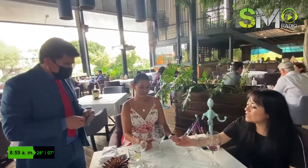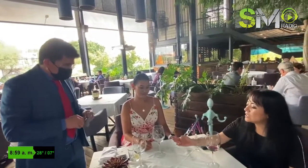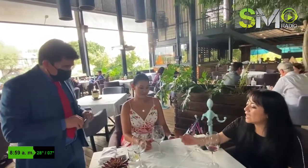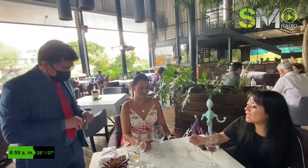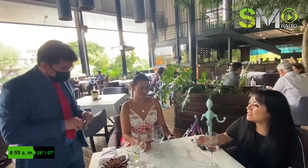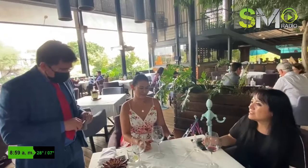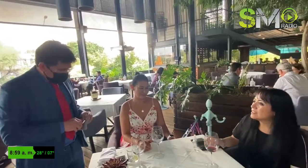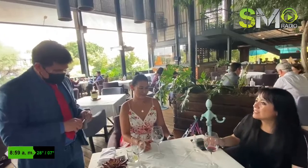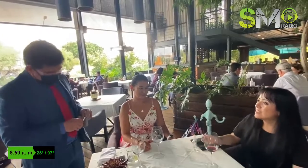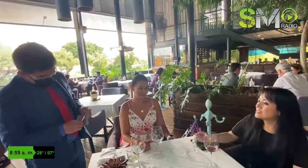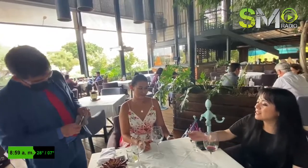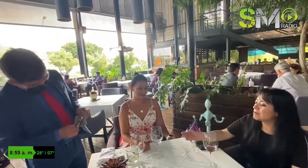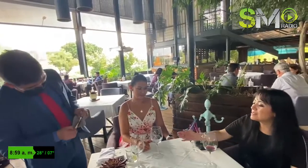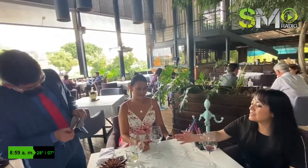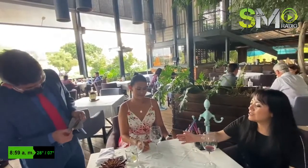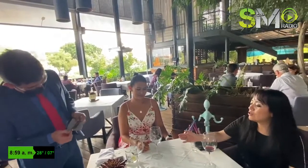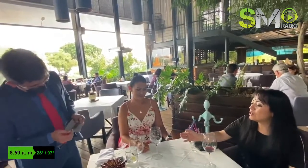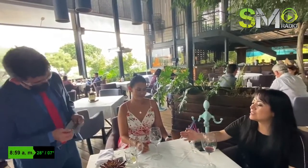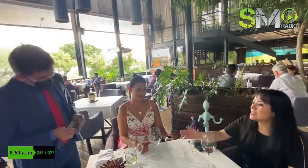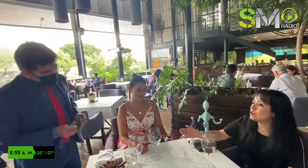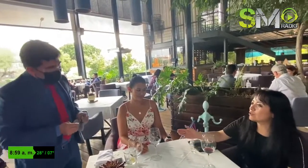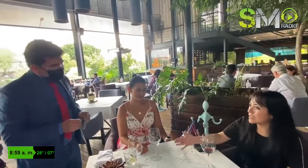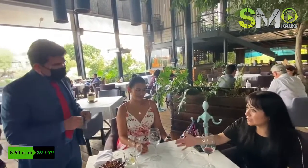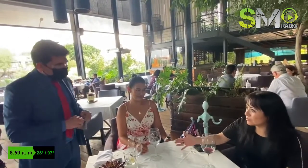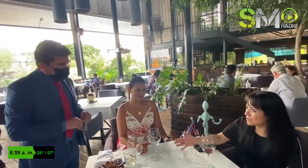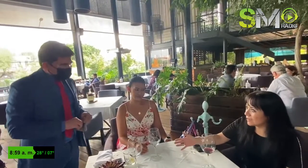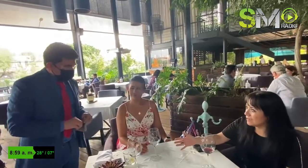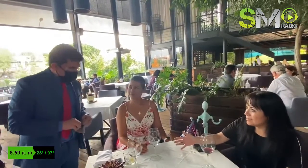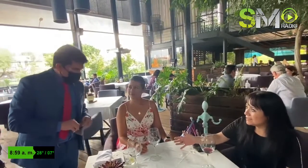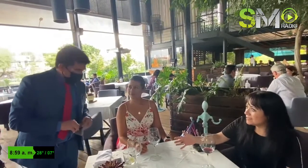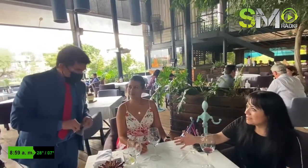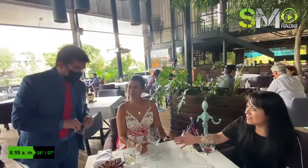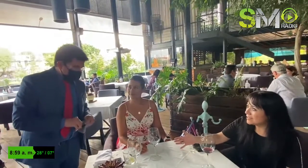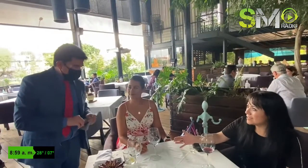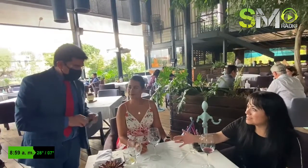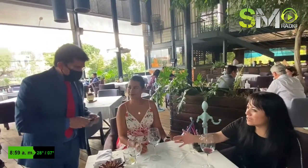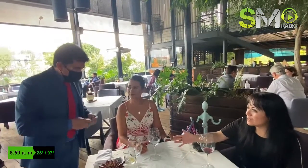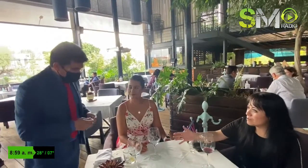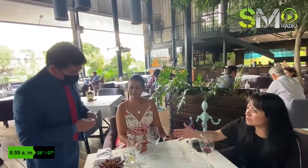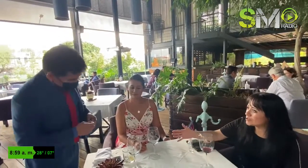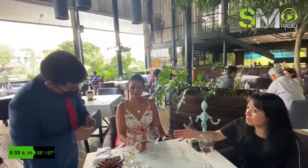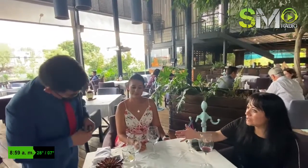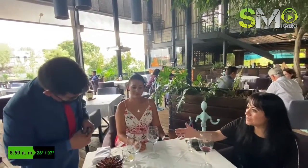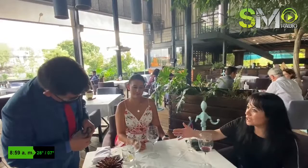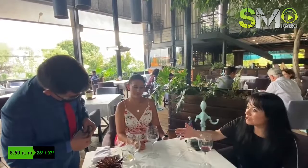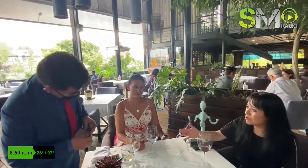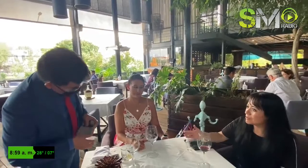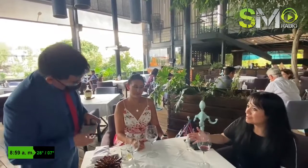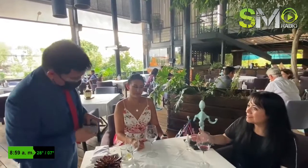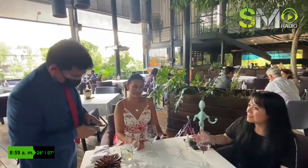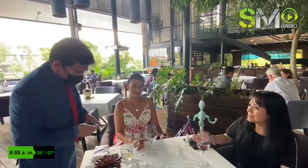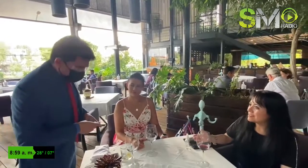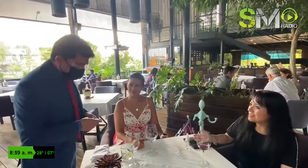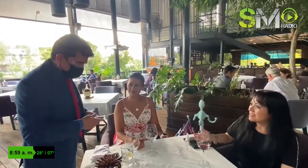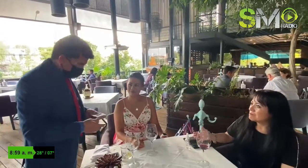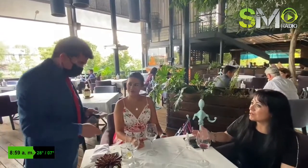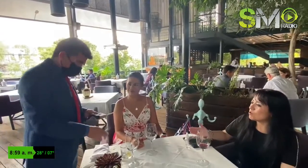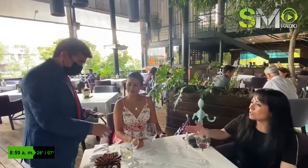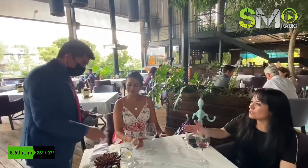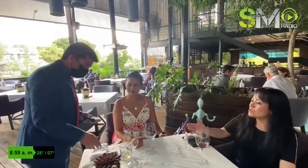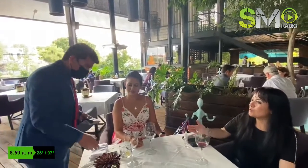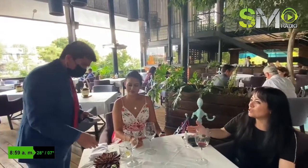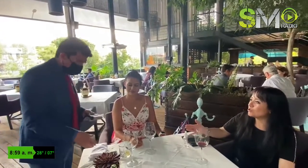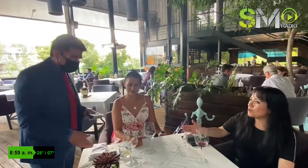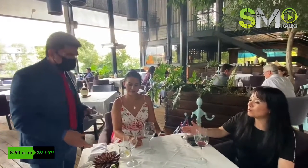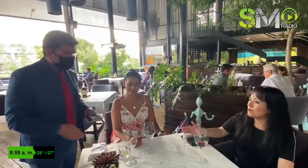que hizo ella, que está vacío, es incorrecto, ¿verdad? Tiene que estar el vino siempre lleno. Ah, claro que sí.